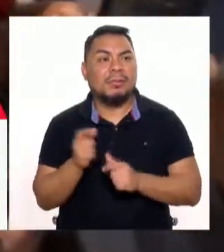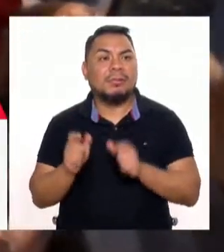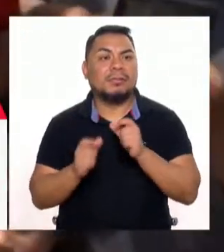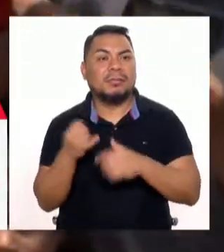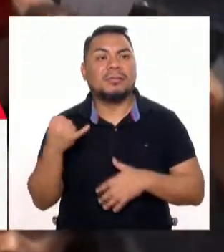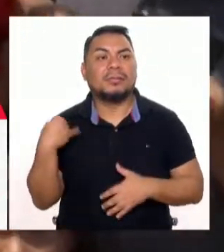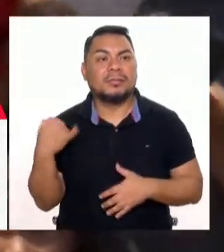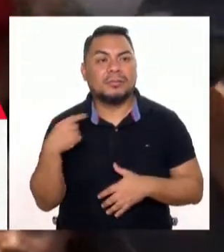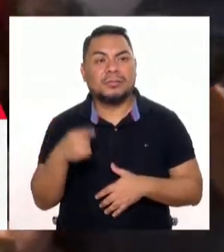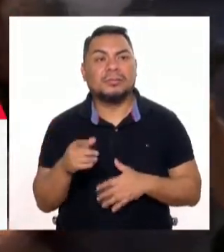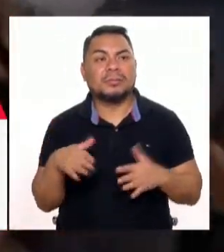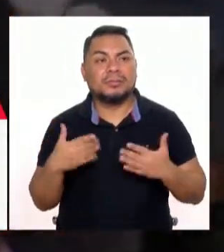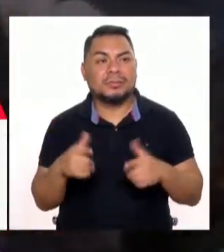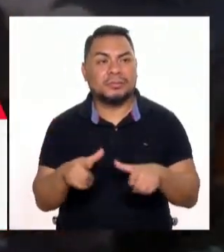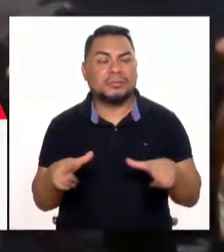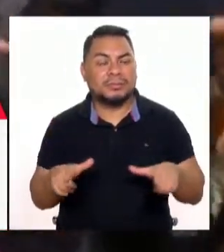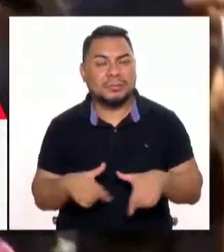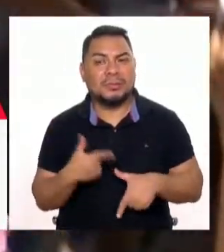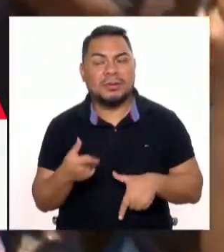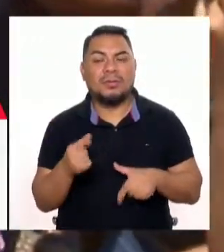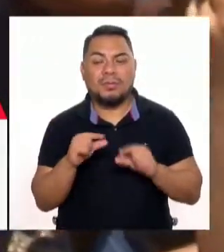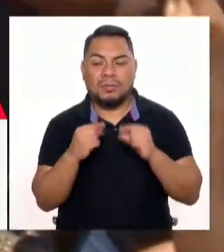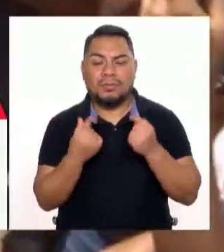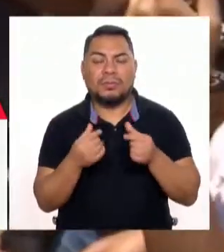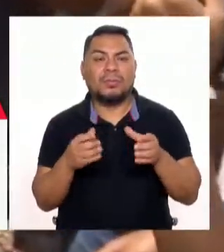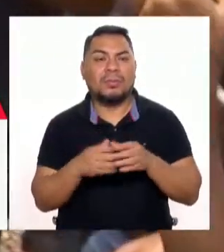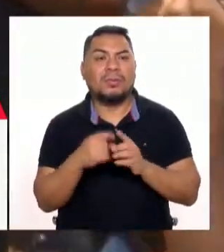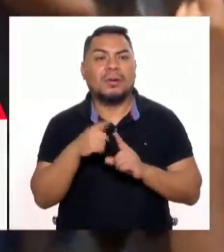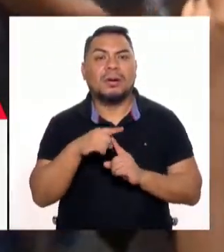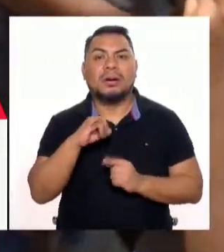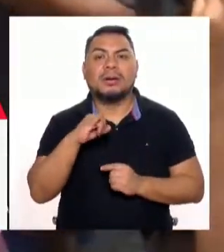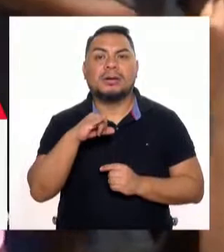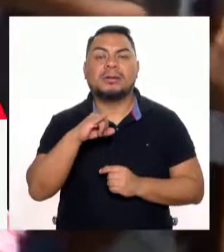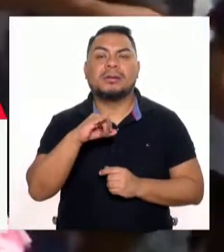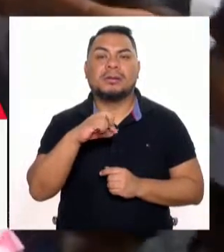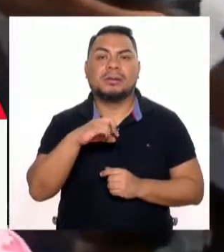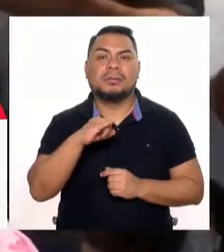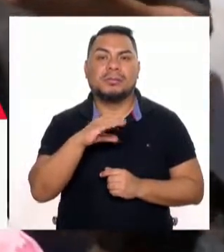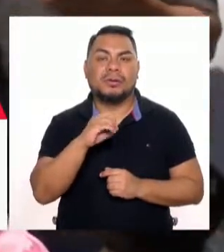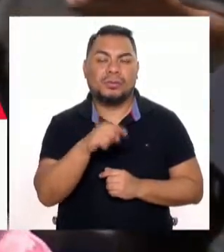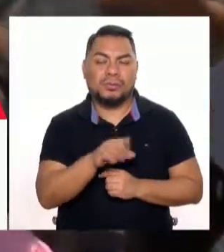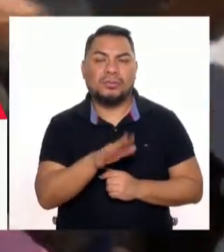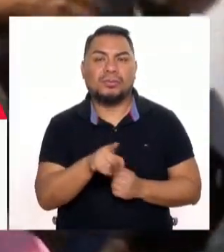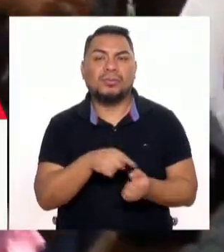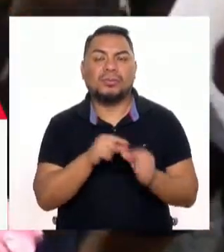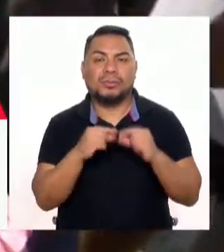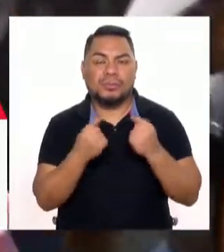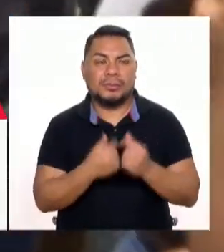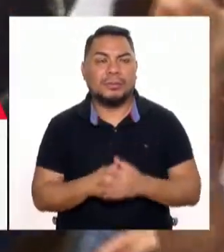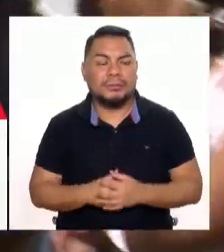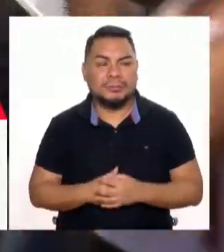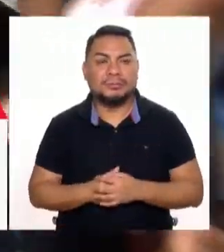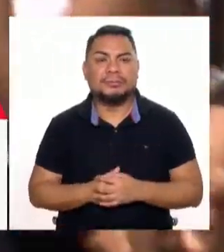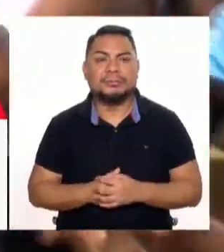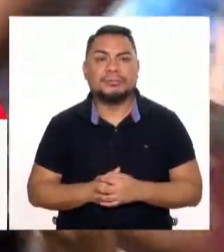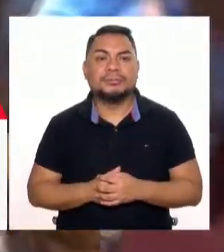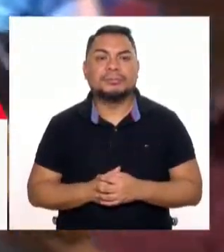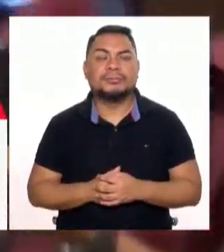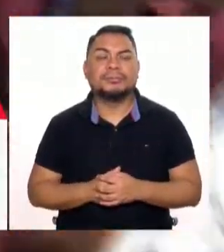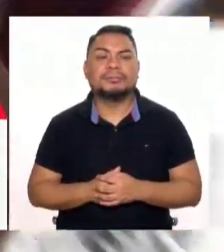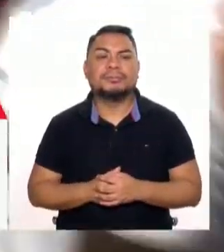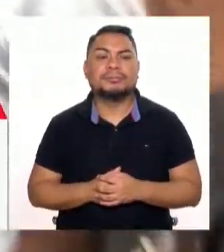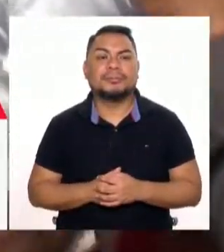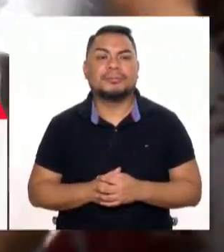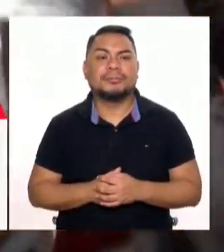de Qué son del conjunto típico Cuál es el nombre el nombre del grupo